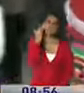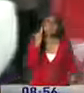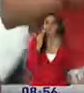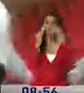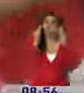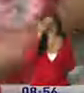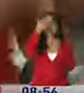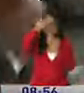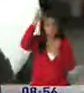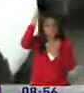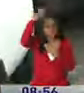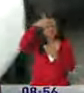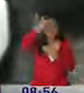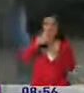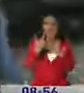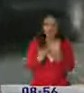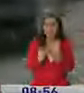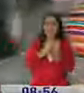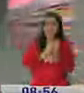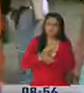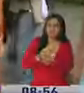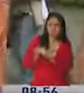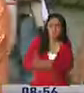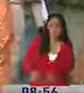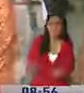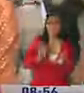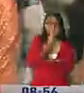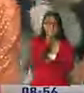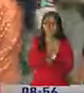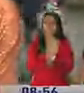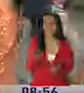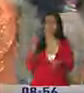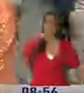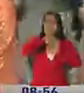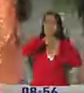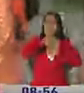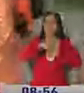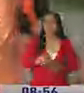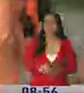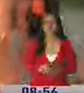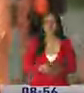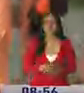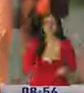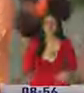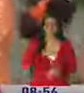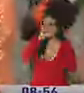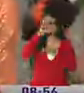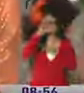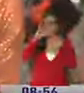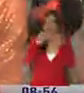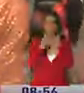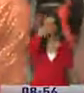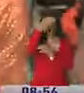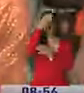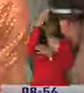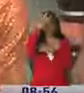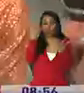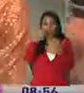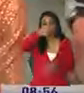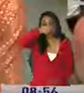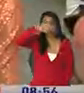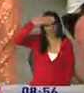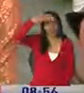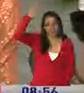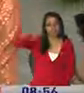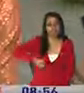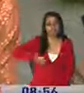quieren es despojarse de sus raíces. En donde vamos a representar como grupo cultural Xuyun Sáchila,